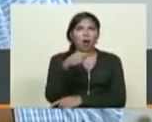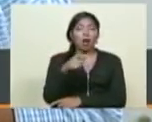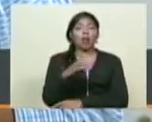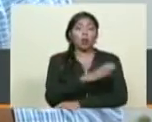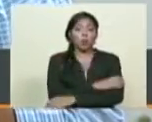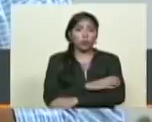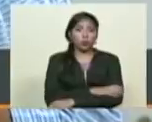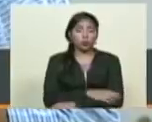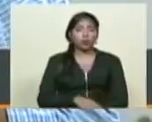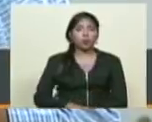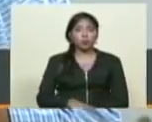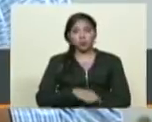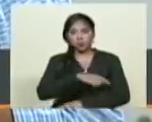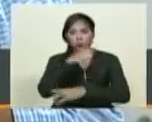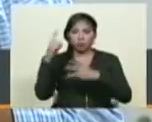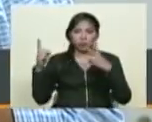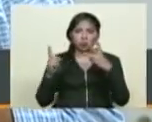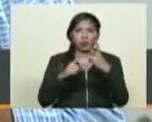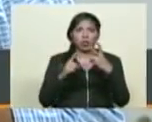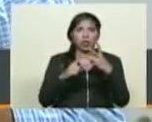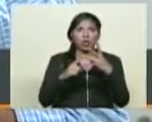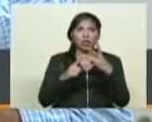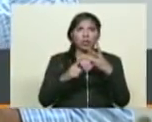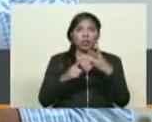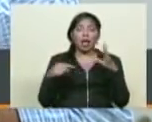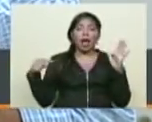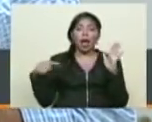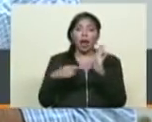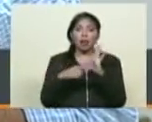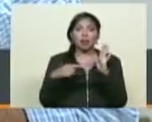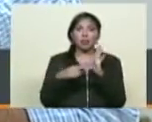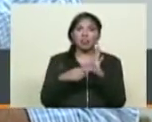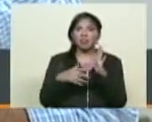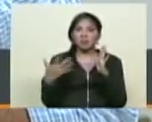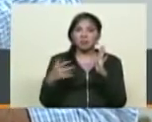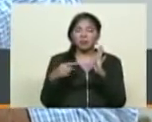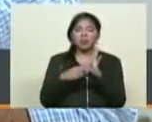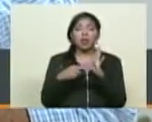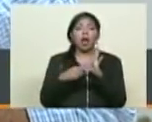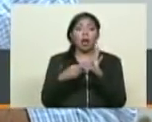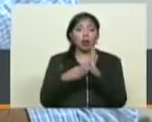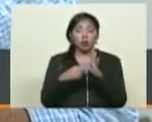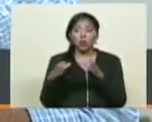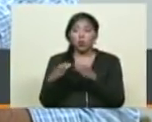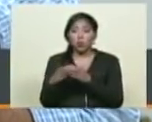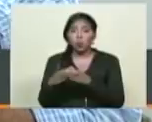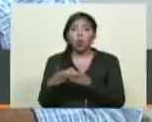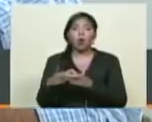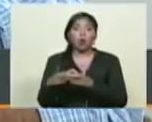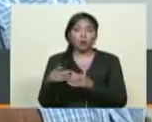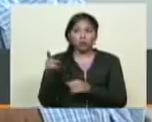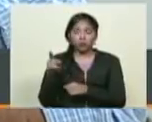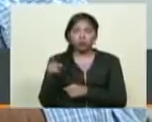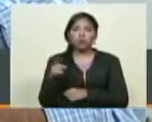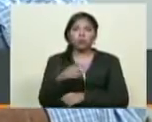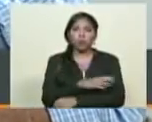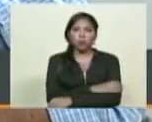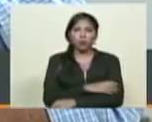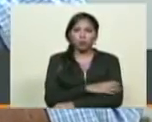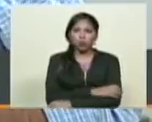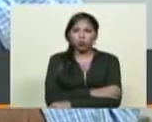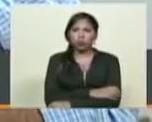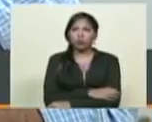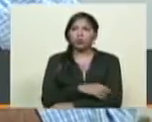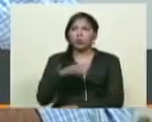mucho con lo anterior, es el alquiler por parte de sectores de la oposición de emisoras de radio para